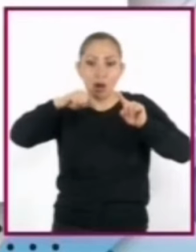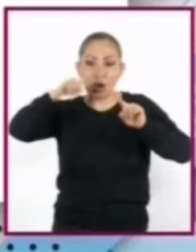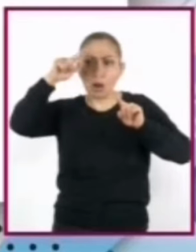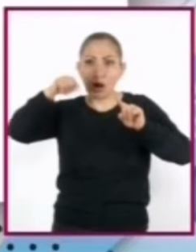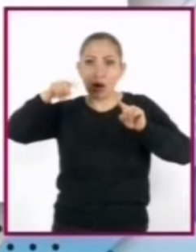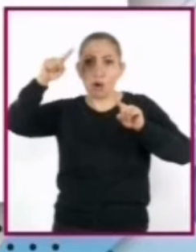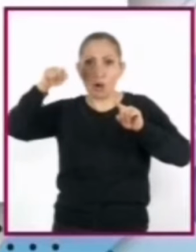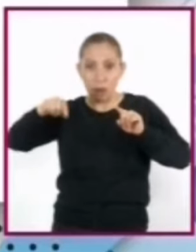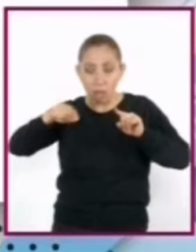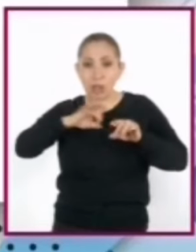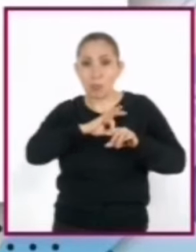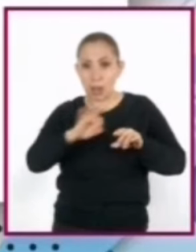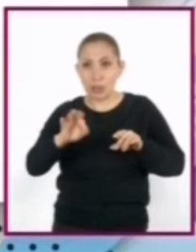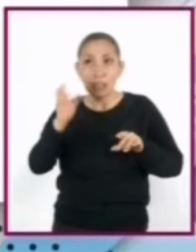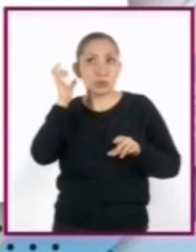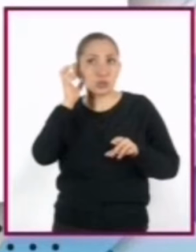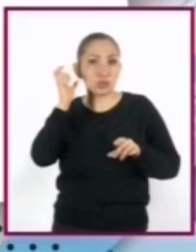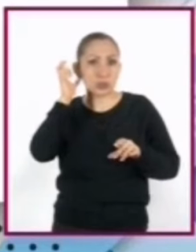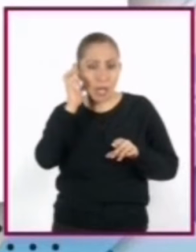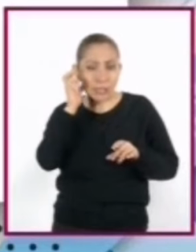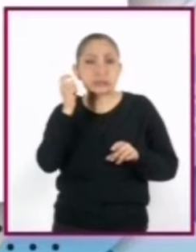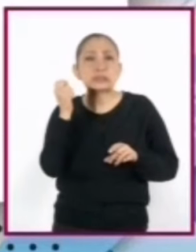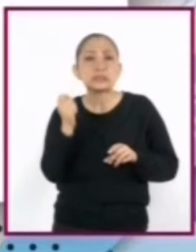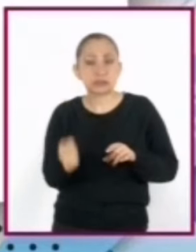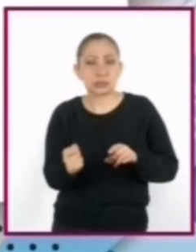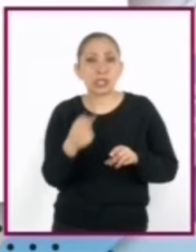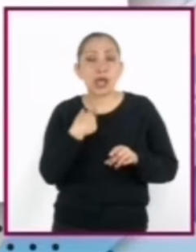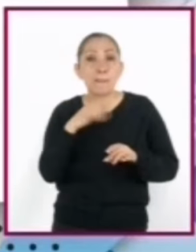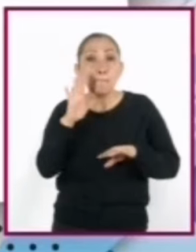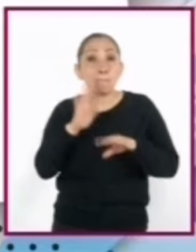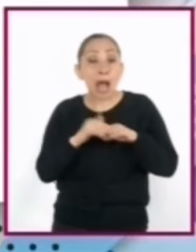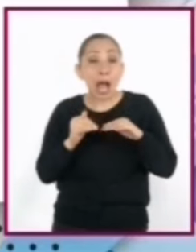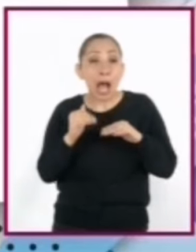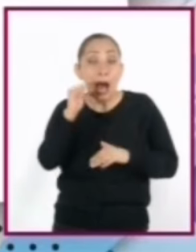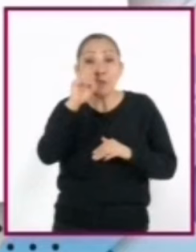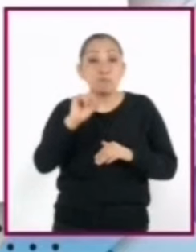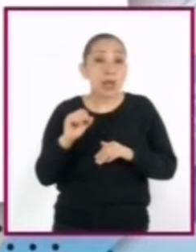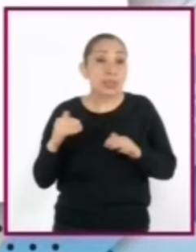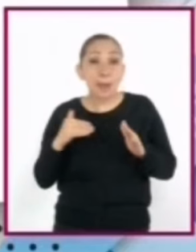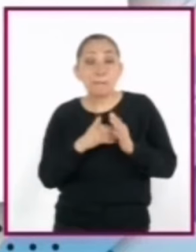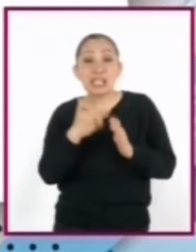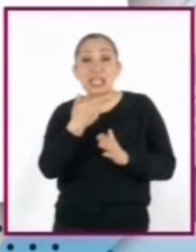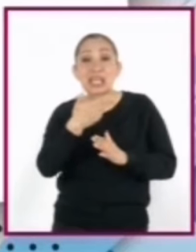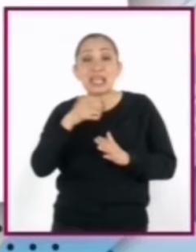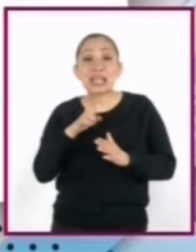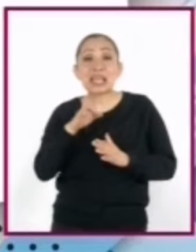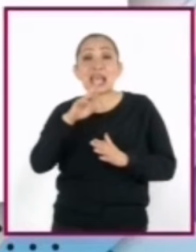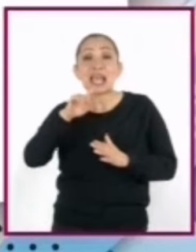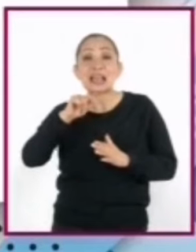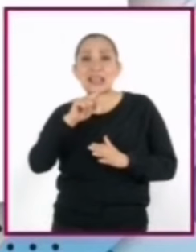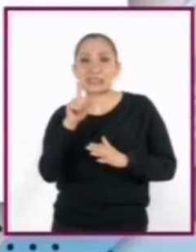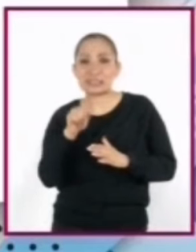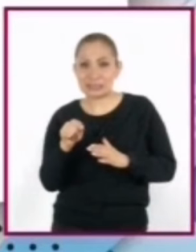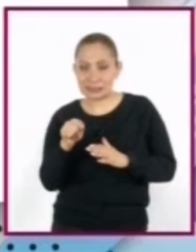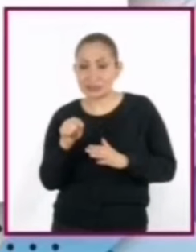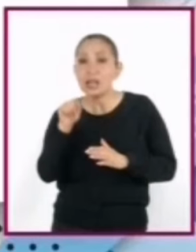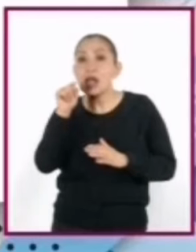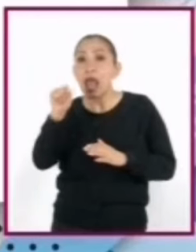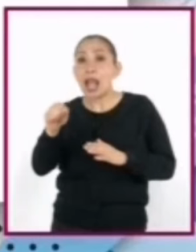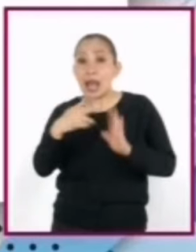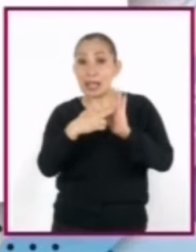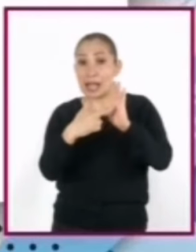a la máxima que podemos escuchar, es decir, mayores a 20.000 Hz. El principio